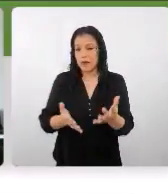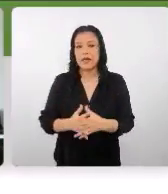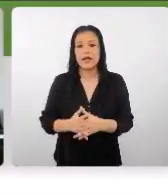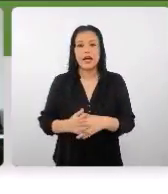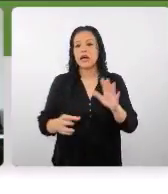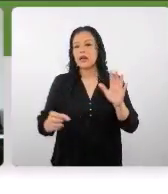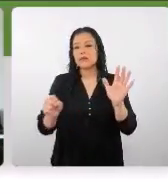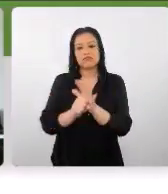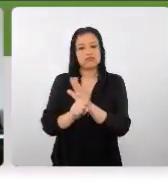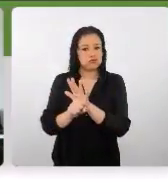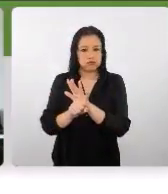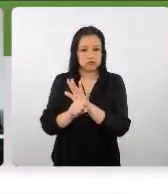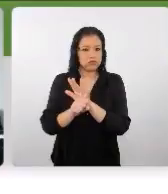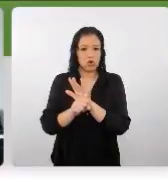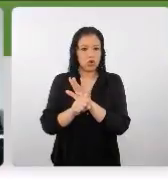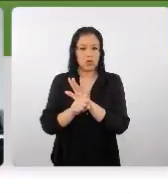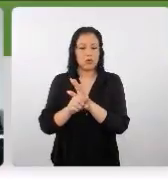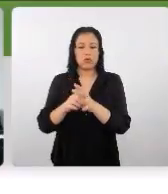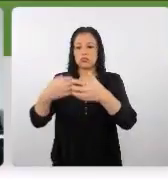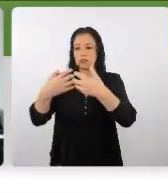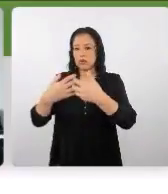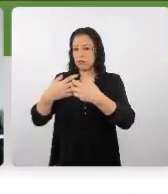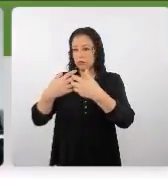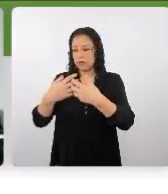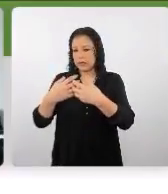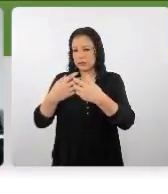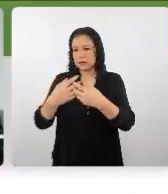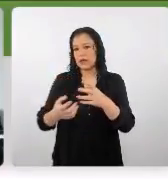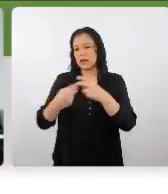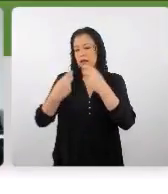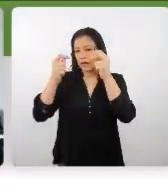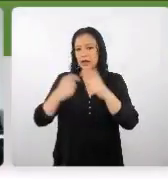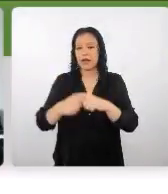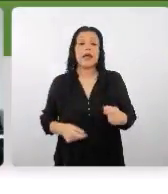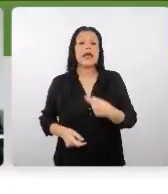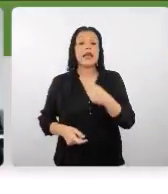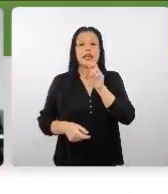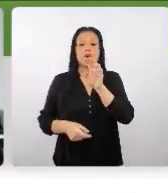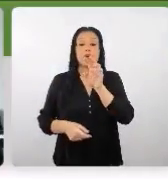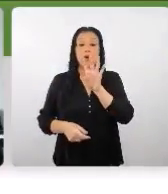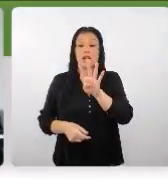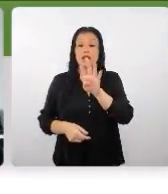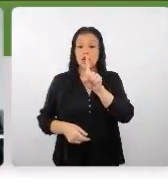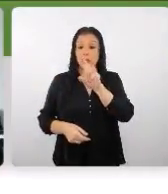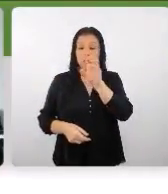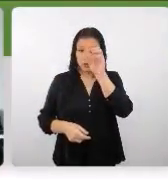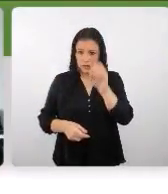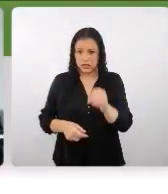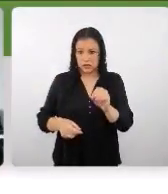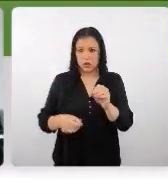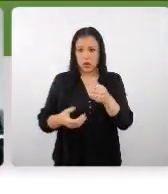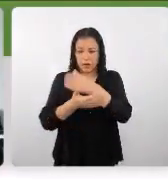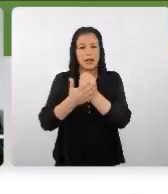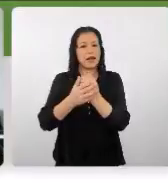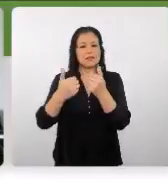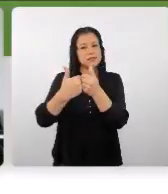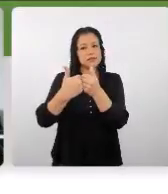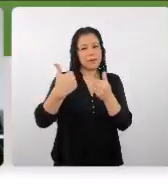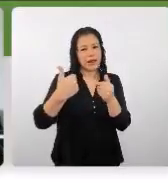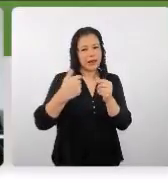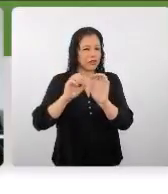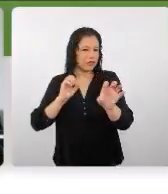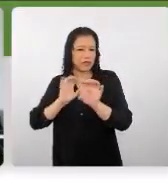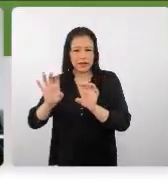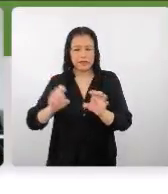todo por un agente o operador y el 41% lo compraría todo por separado. Por internet,